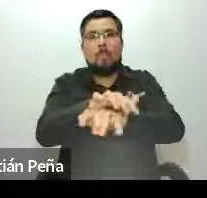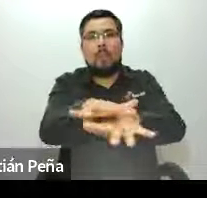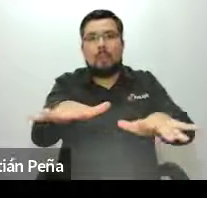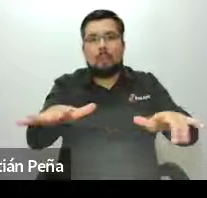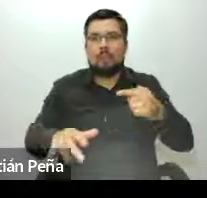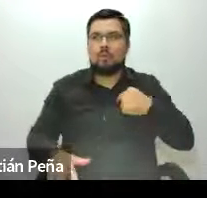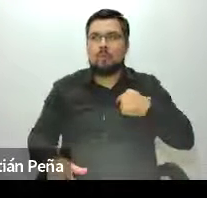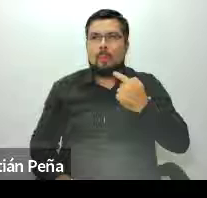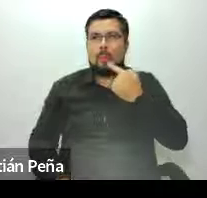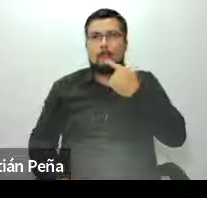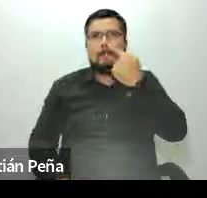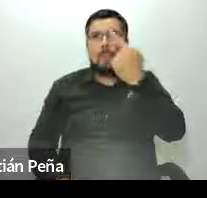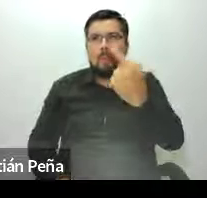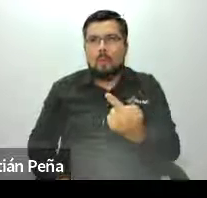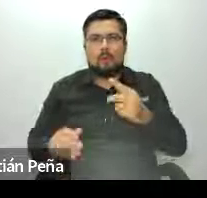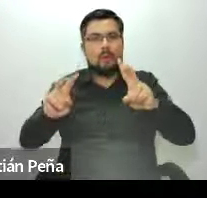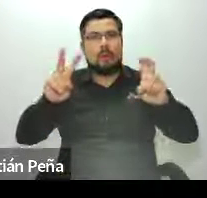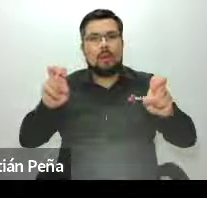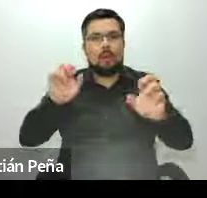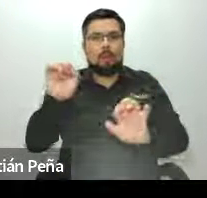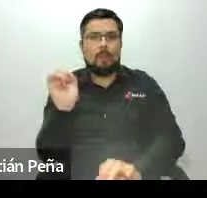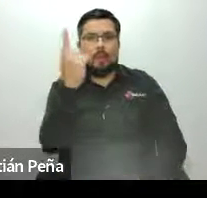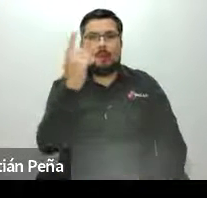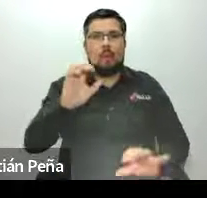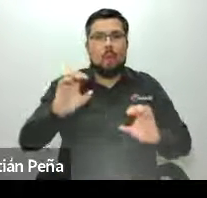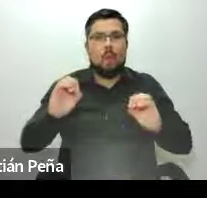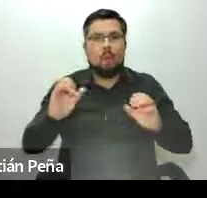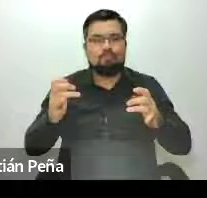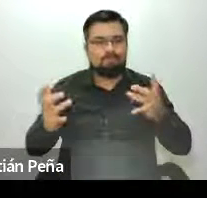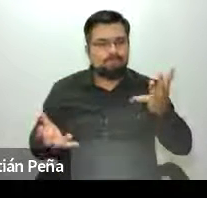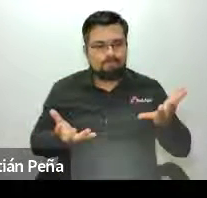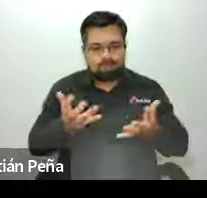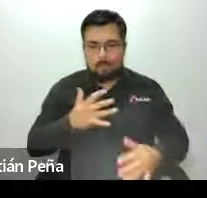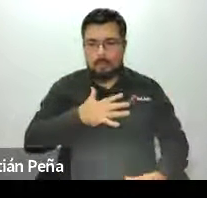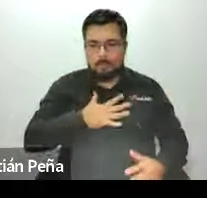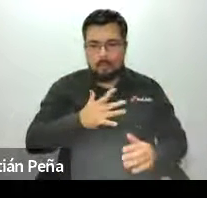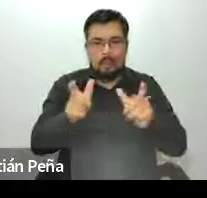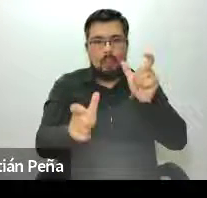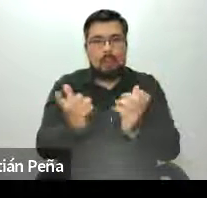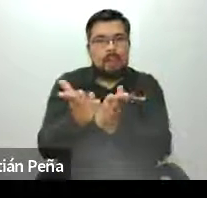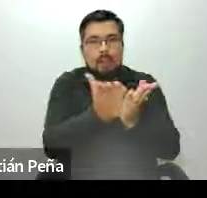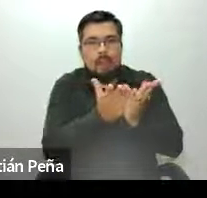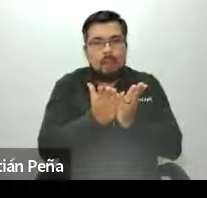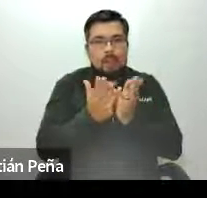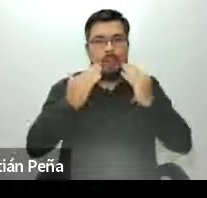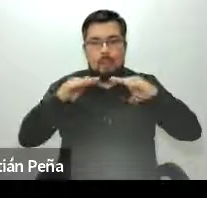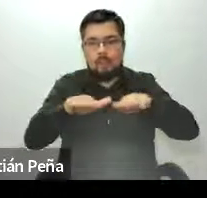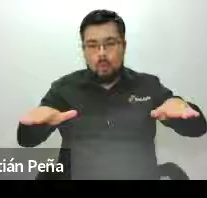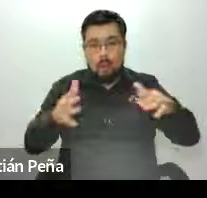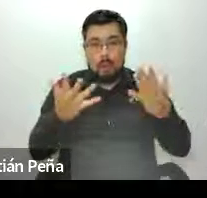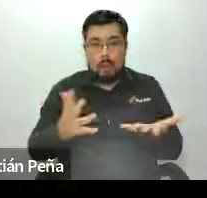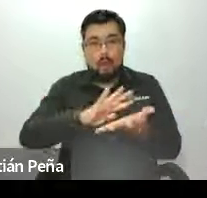una priorización o las progresiones que también son una priorización, si es que mis estudiantes van a poder alcanzar todos estos objetivos,